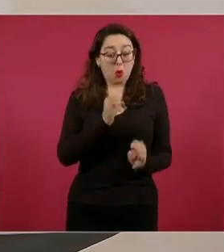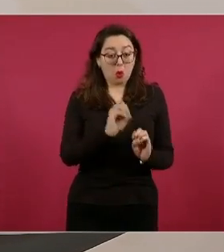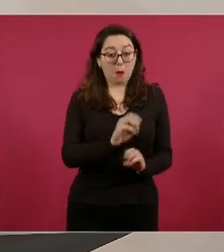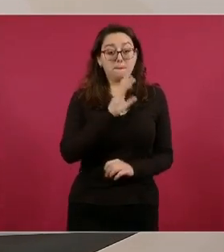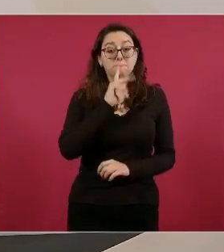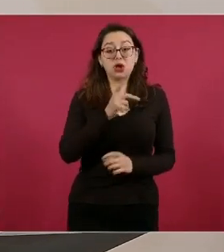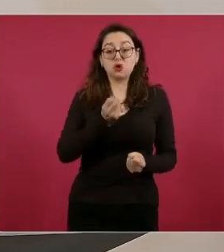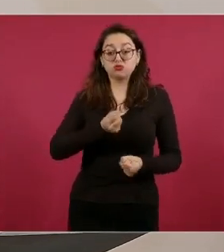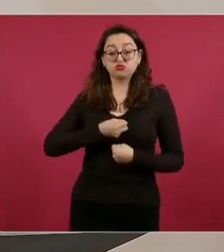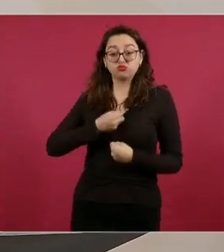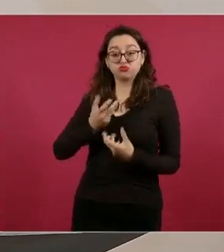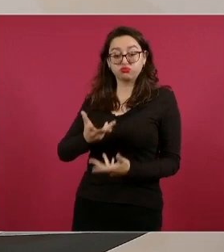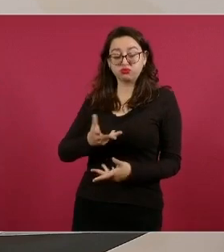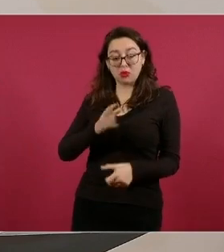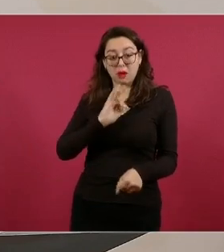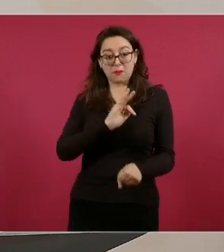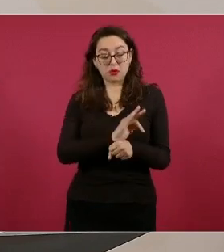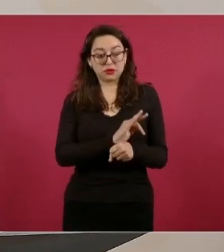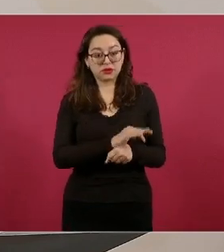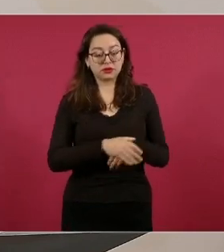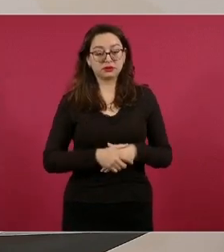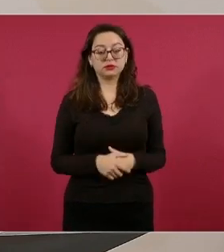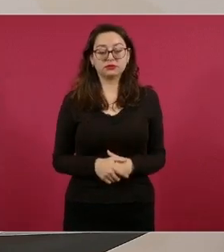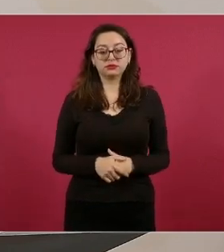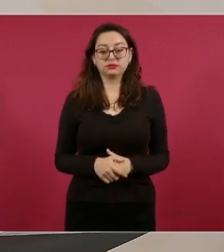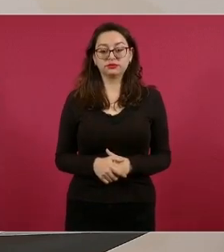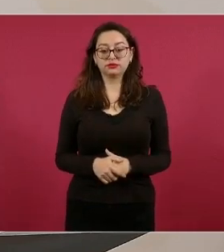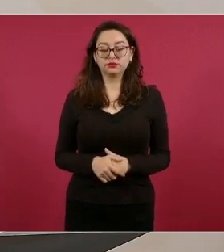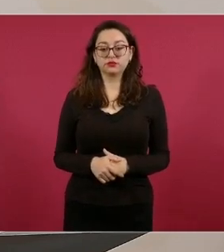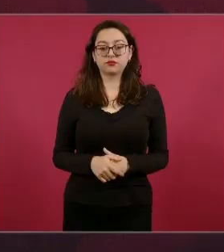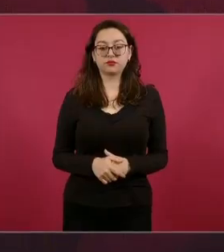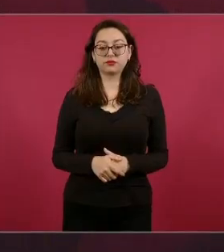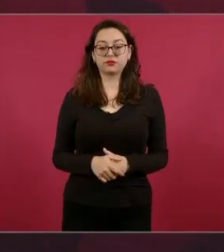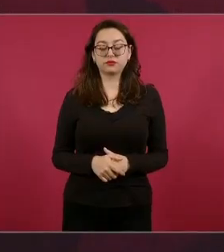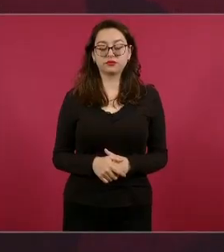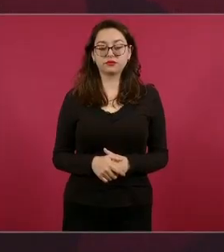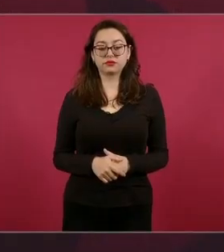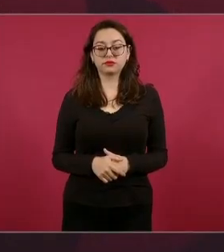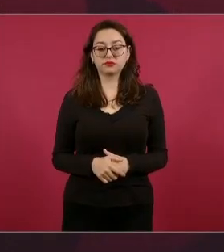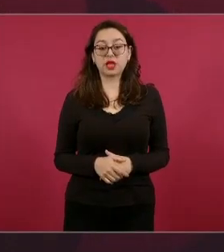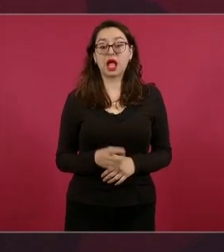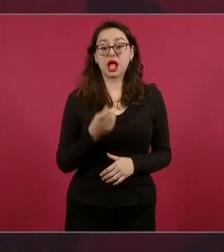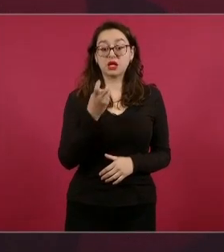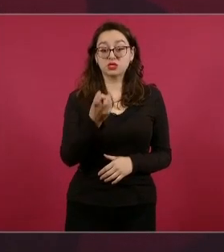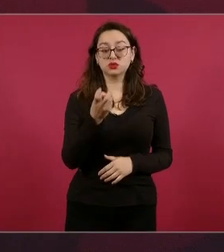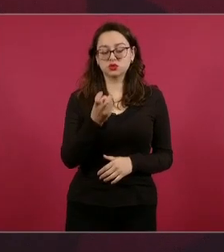Vamos a tener seguramente ya una respuesta.